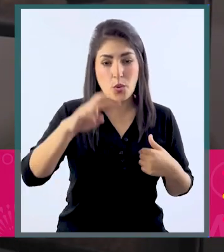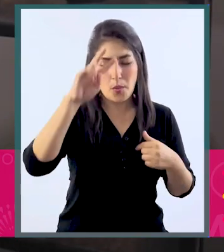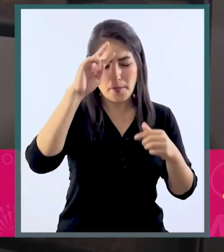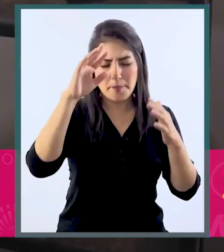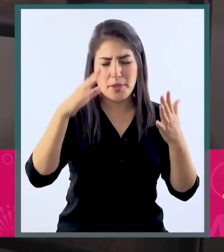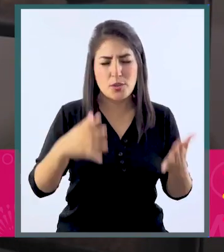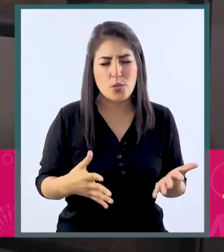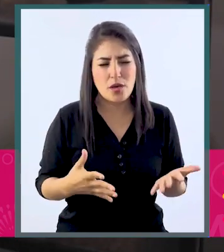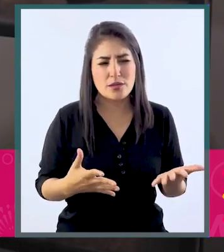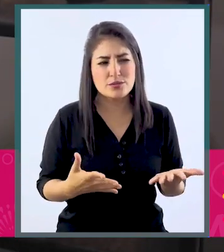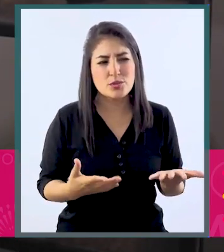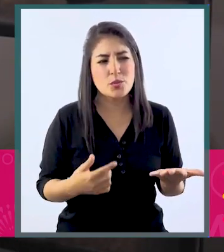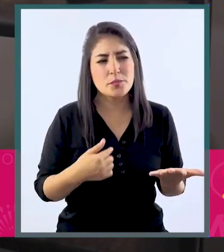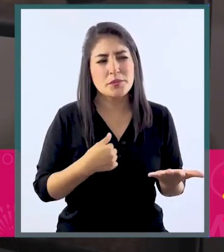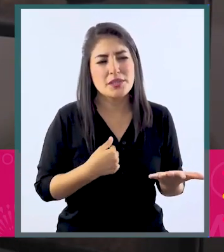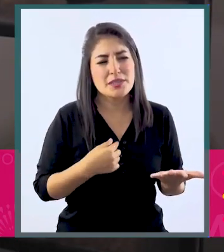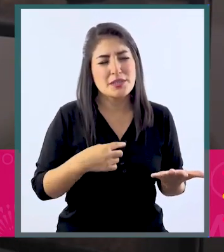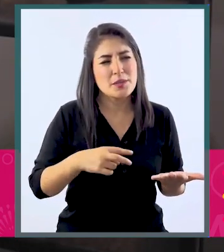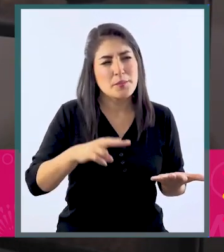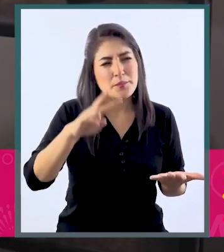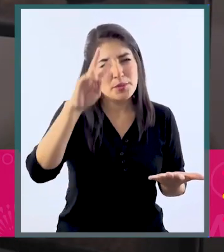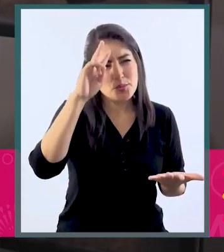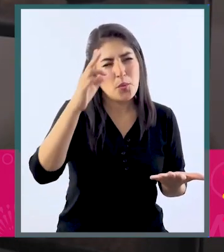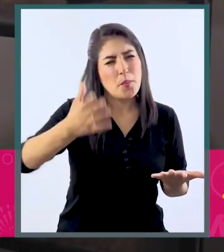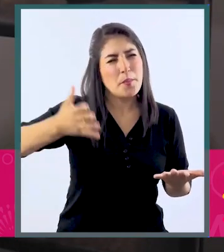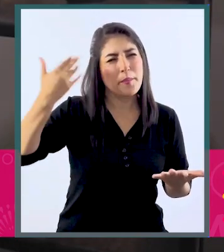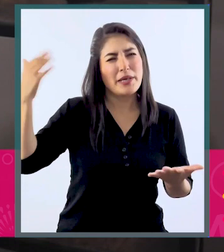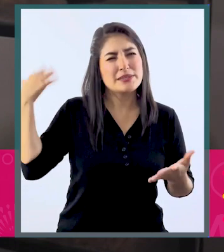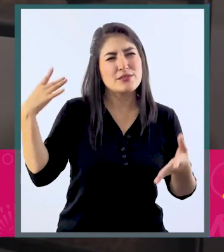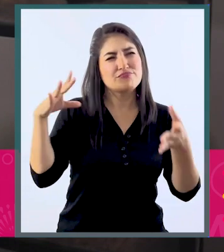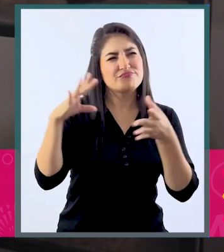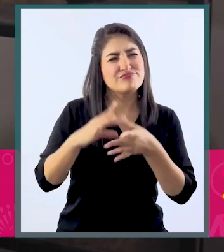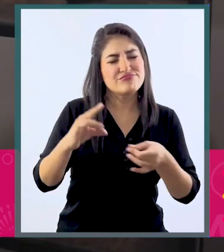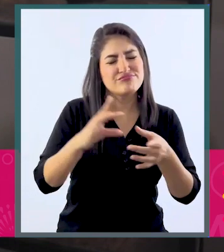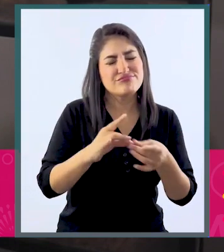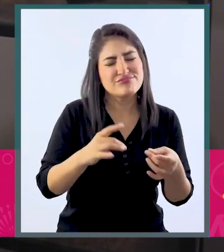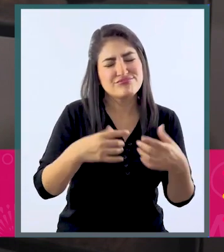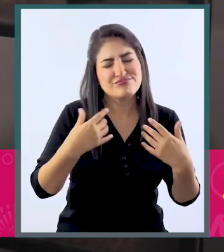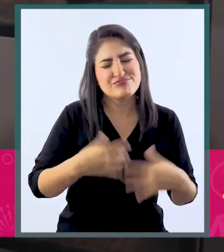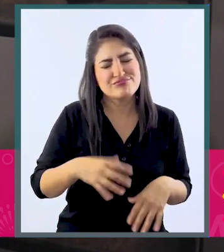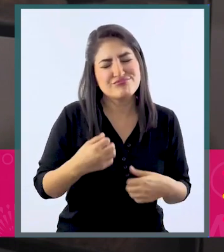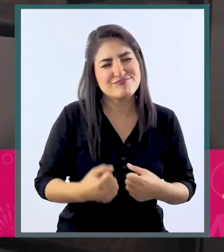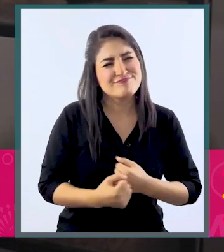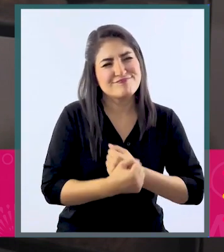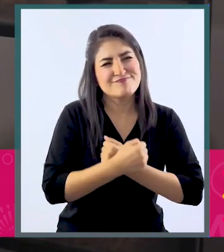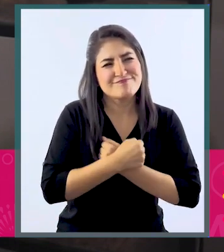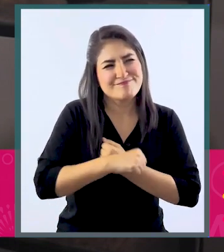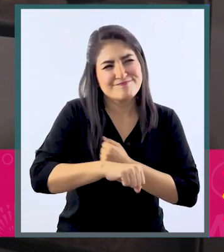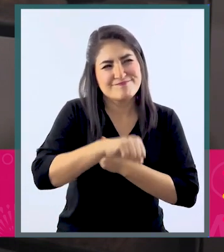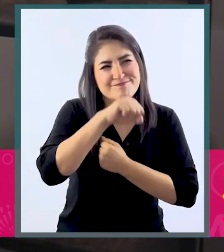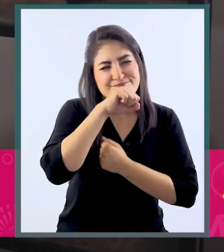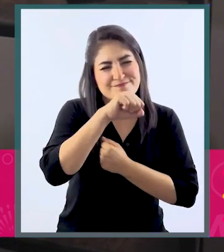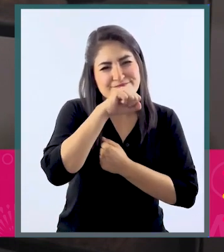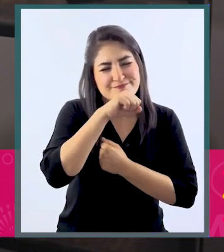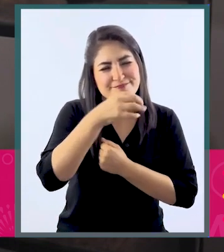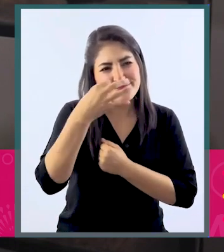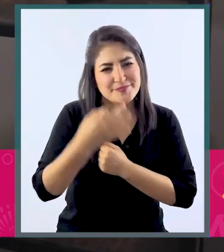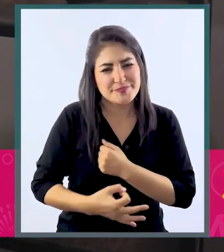Bueno, un peruano apasionado por nuestro pasado, por nuestras raíces y que